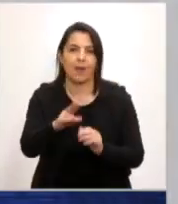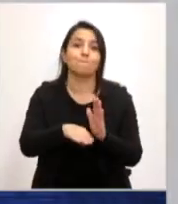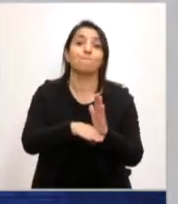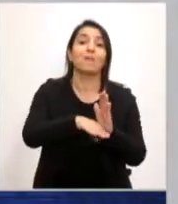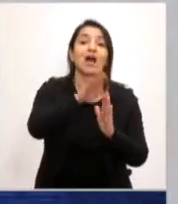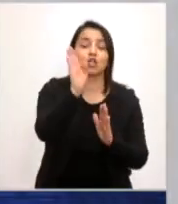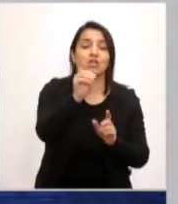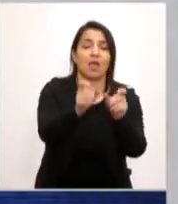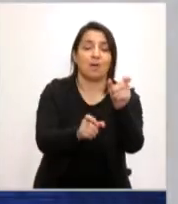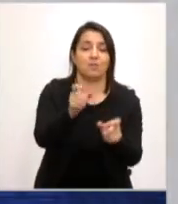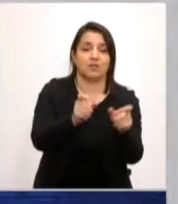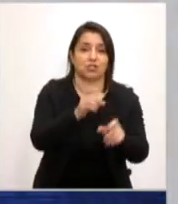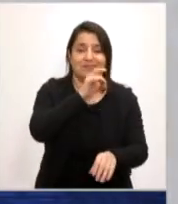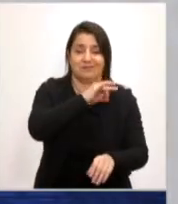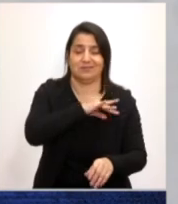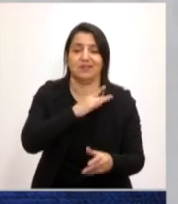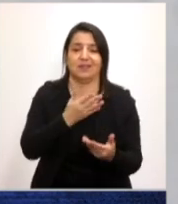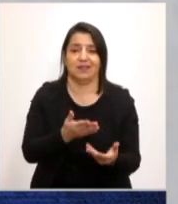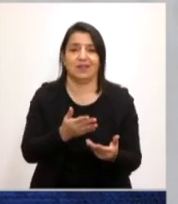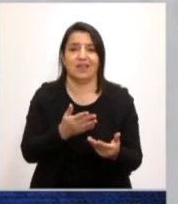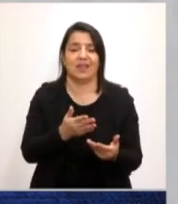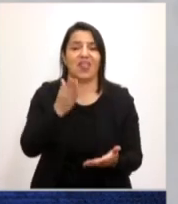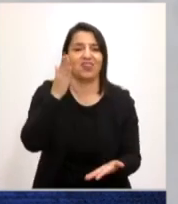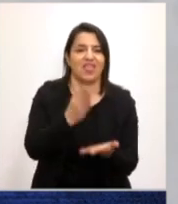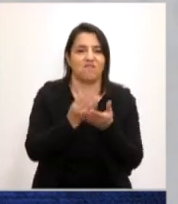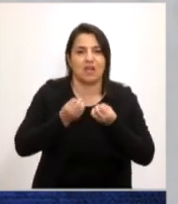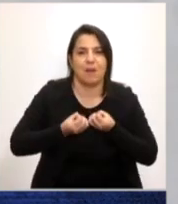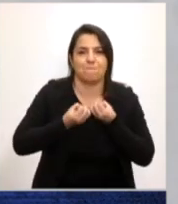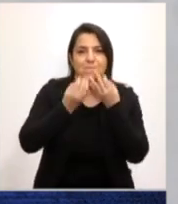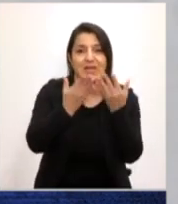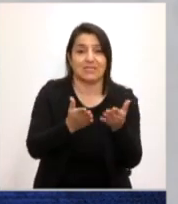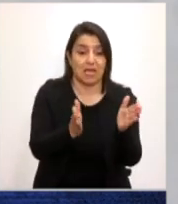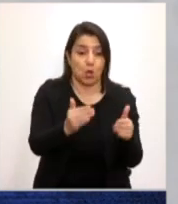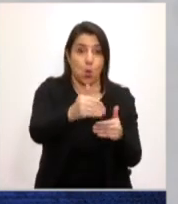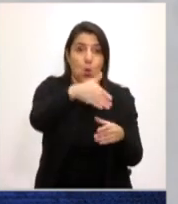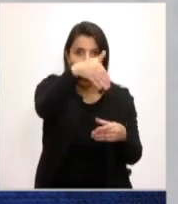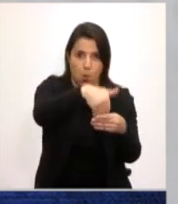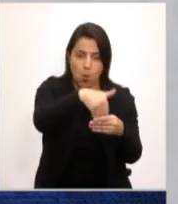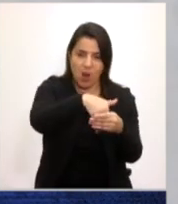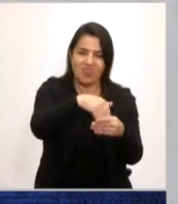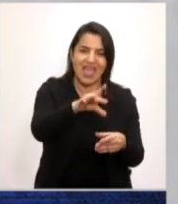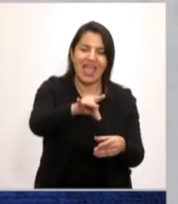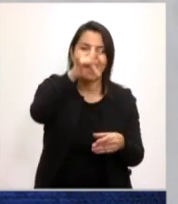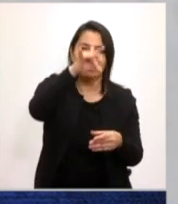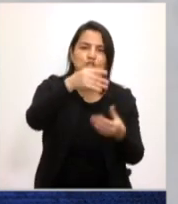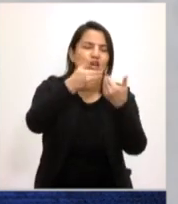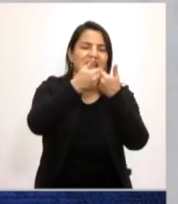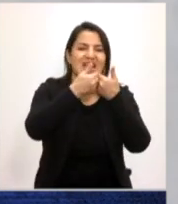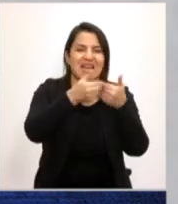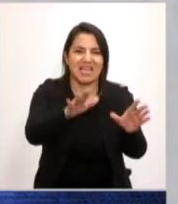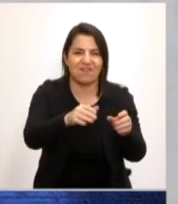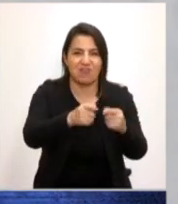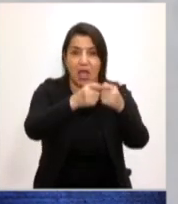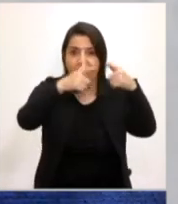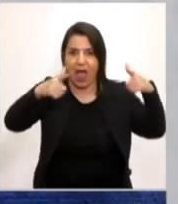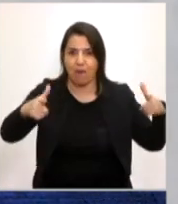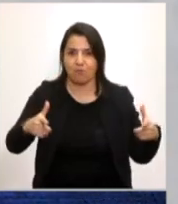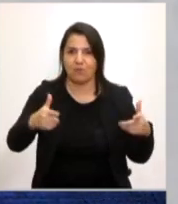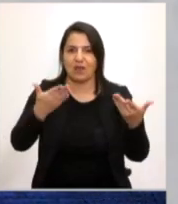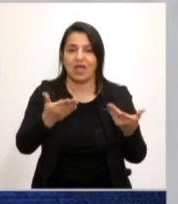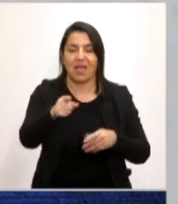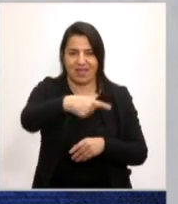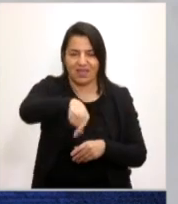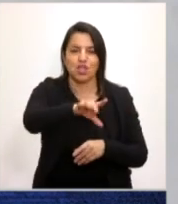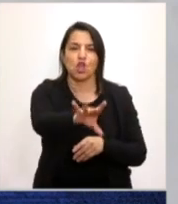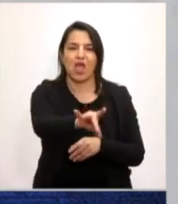de los habitantes de nuestro país las que deben expresar en la urna, con elecciones libres, amplias, quienes definan